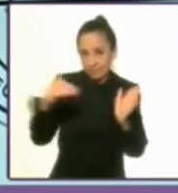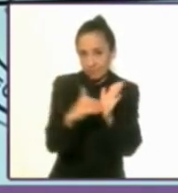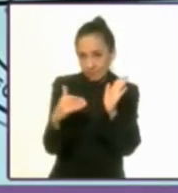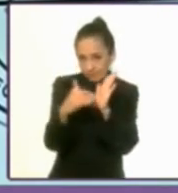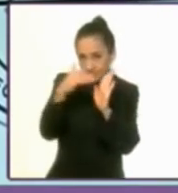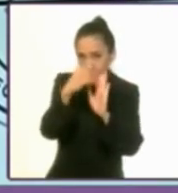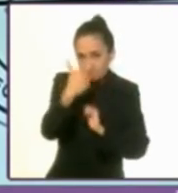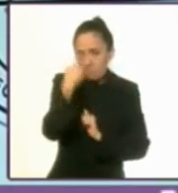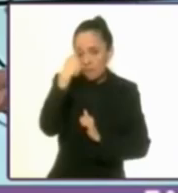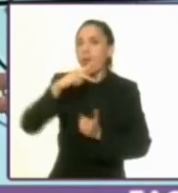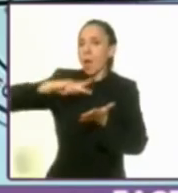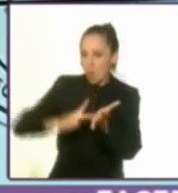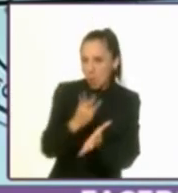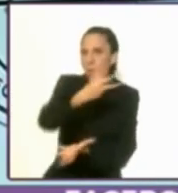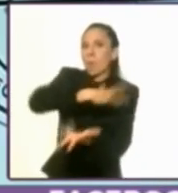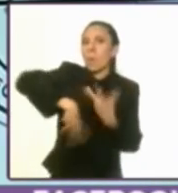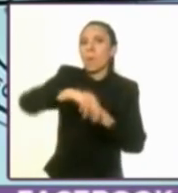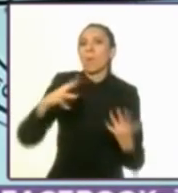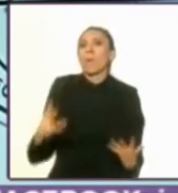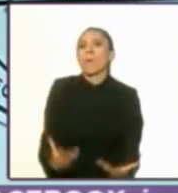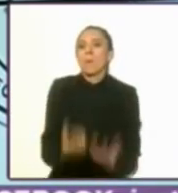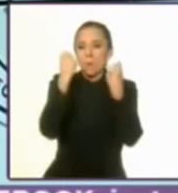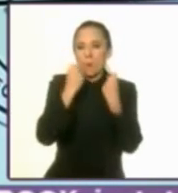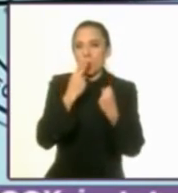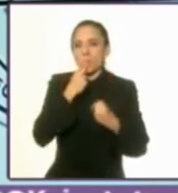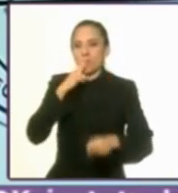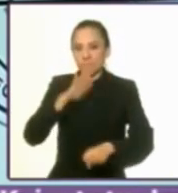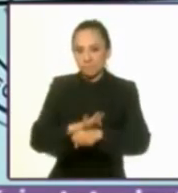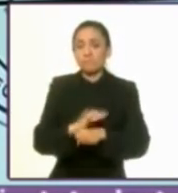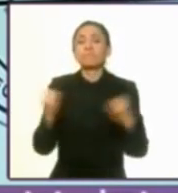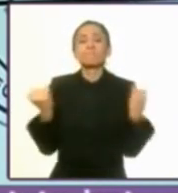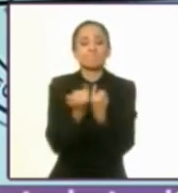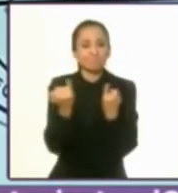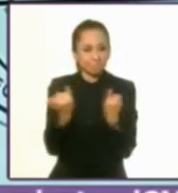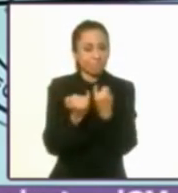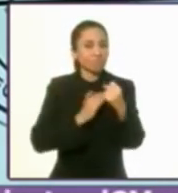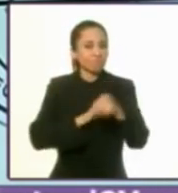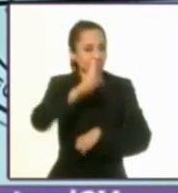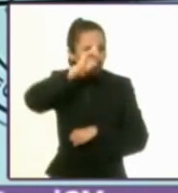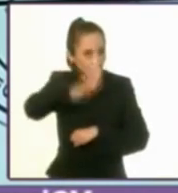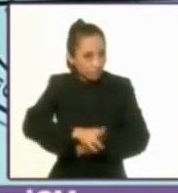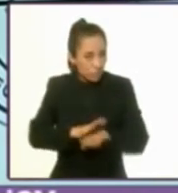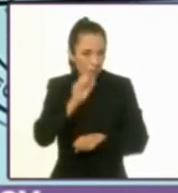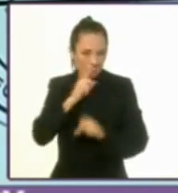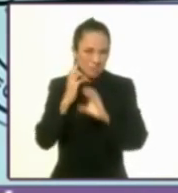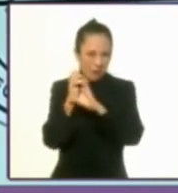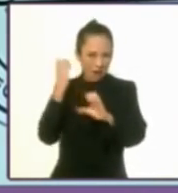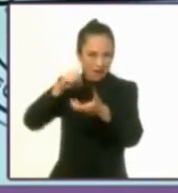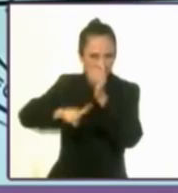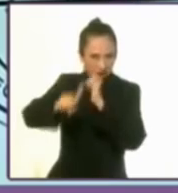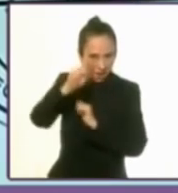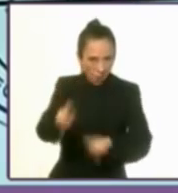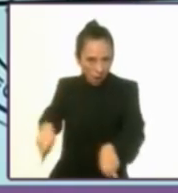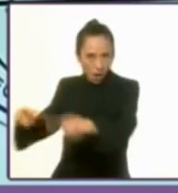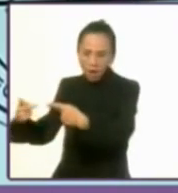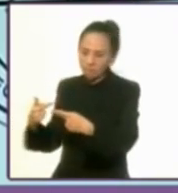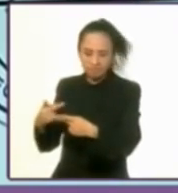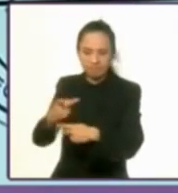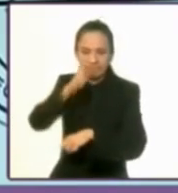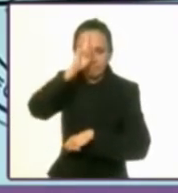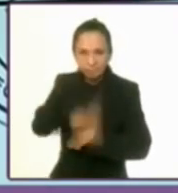recuperarla también tenemos que prohibir la venta de pipas y ni un solo permiso